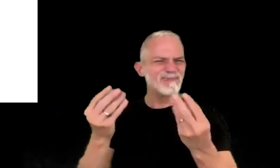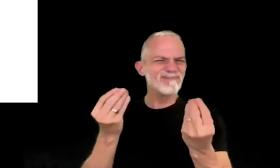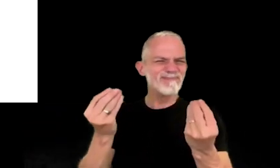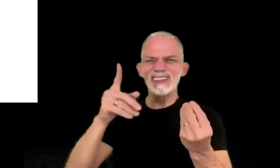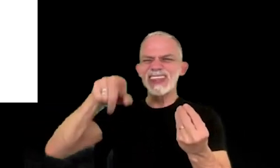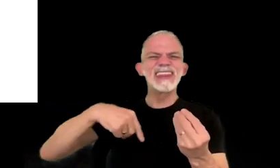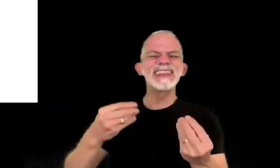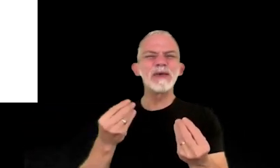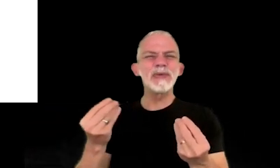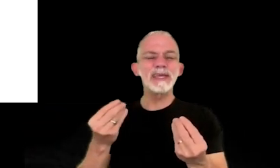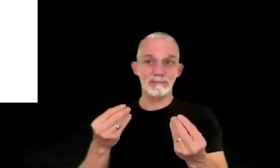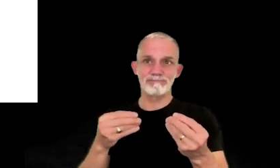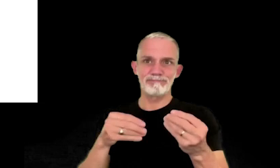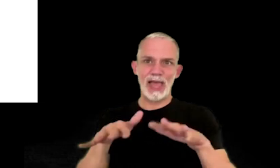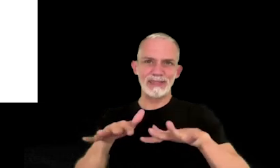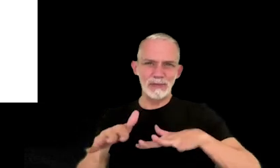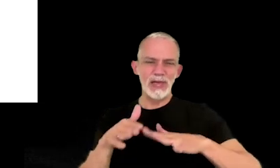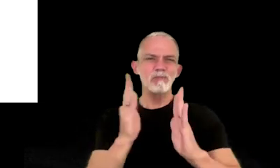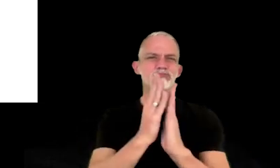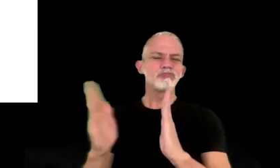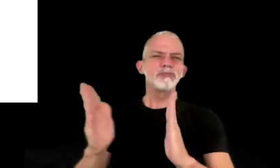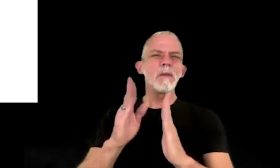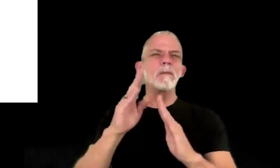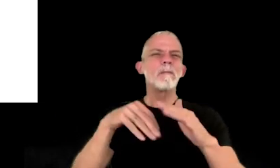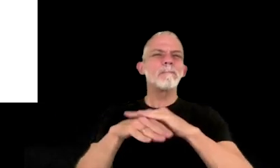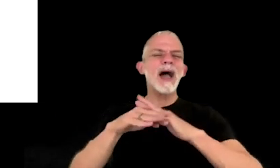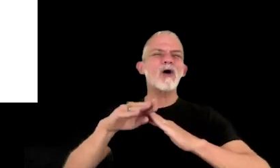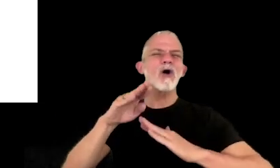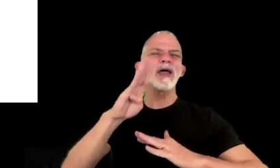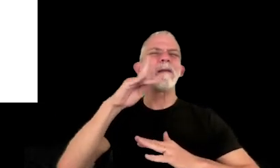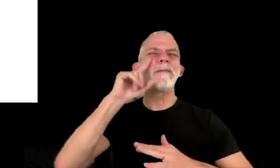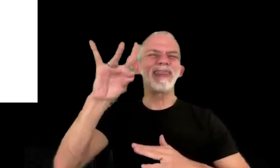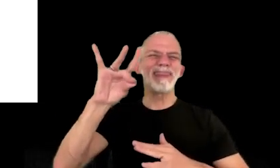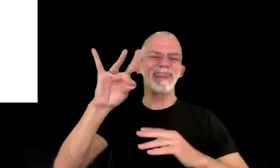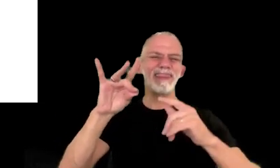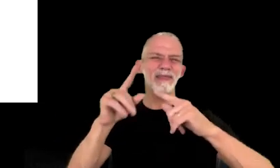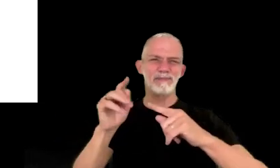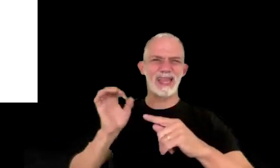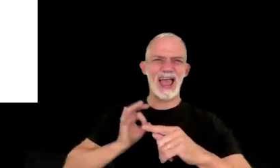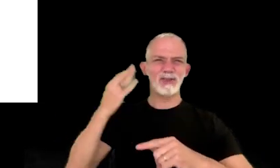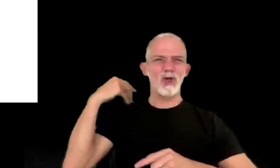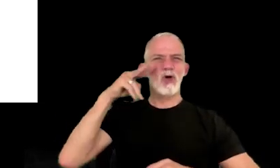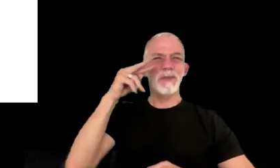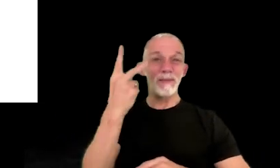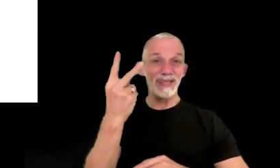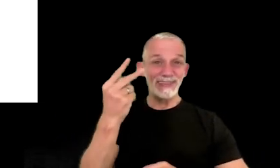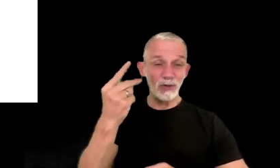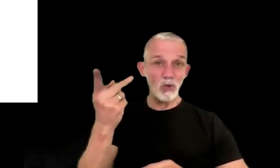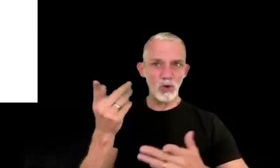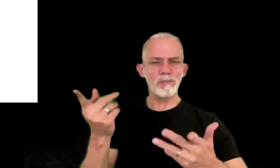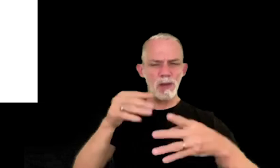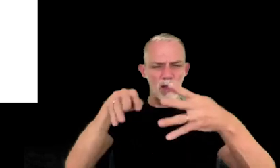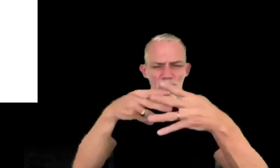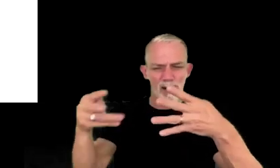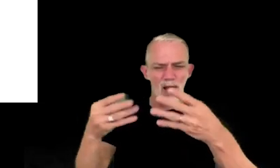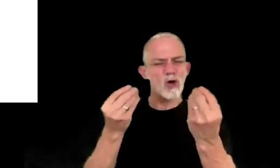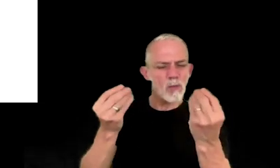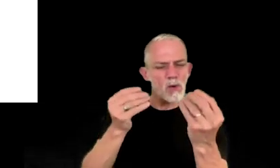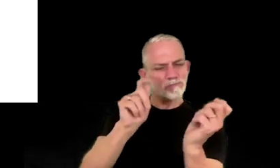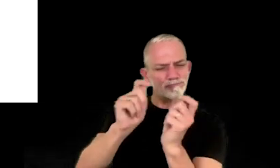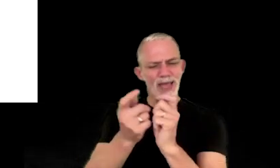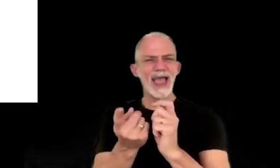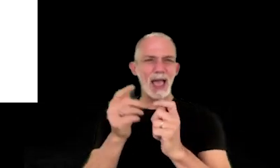una actividad desarrollada por el Banco Interamericano de Desarrollo en el año 2021 de gestión fiscal estratégica para el cambio